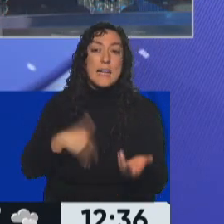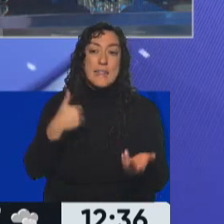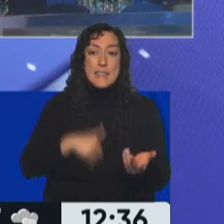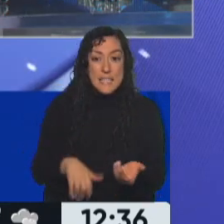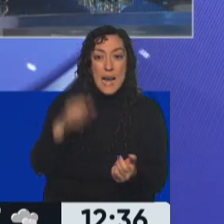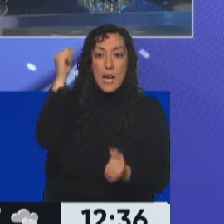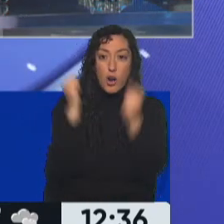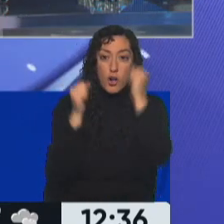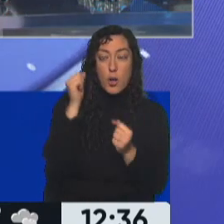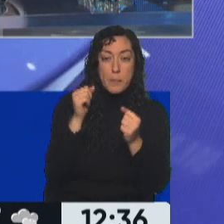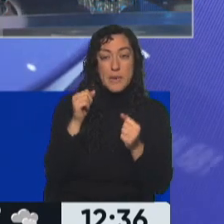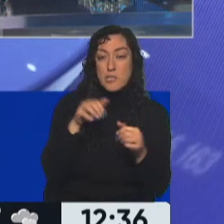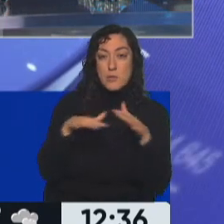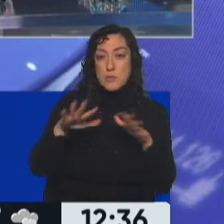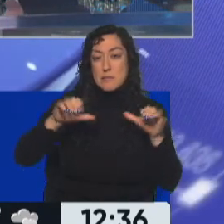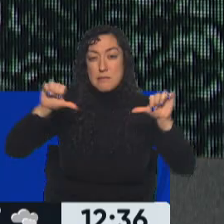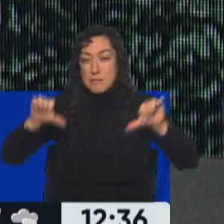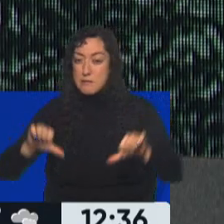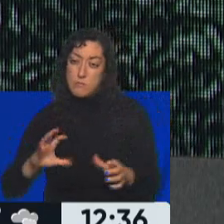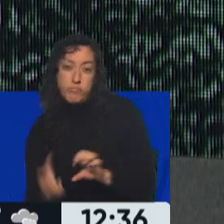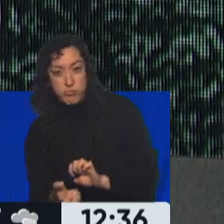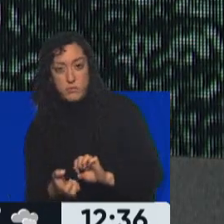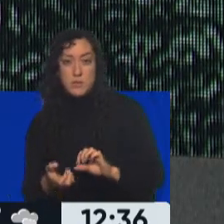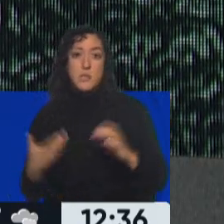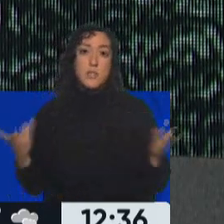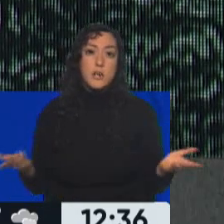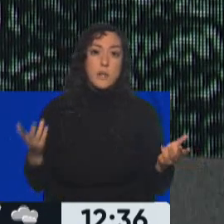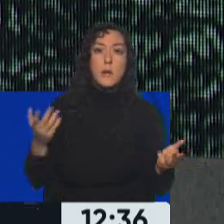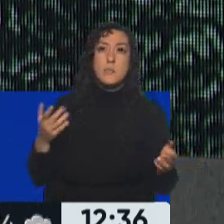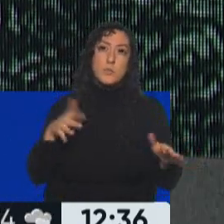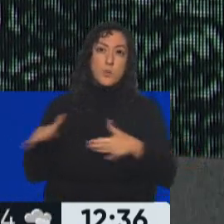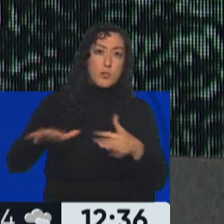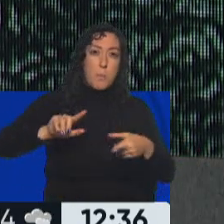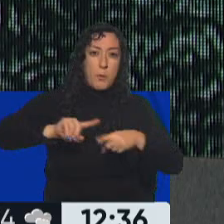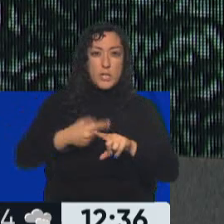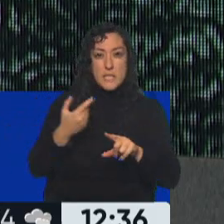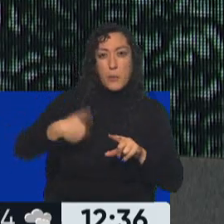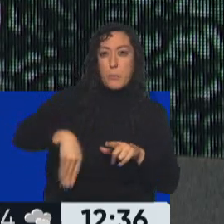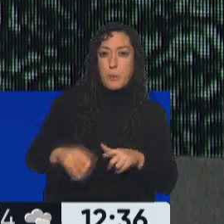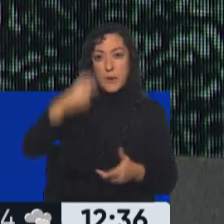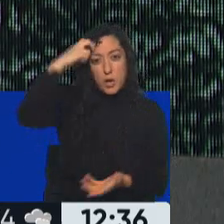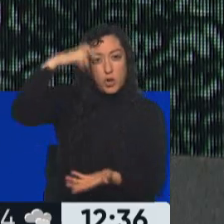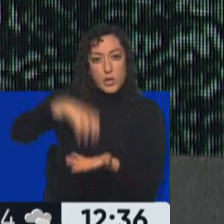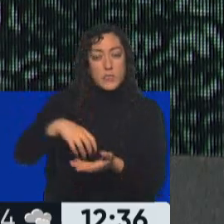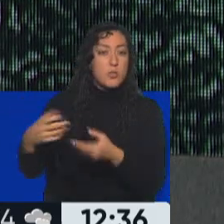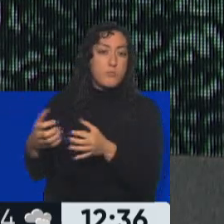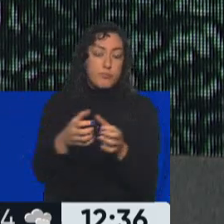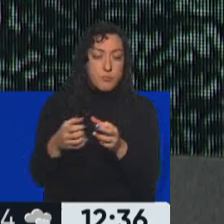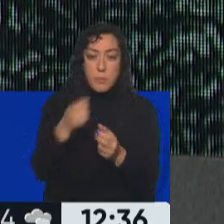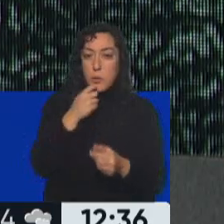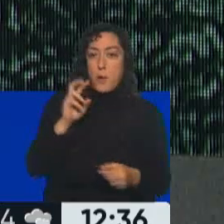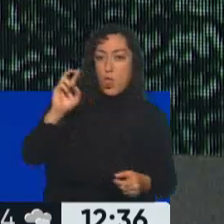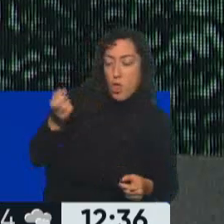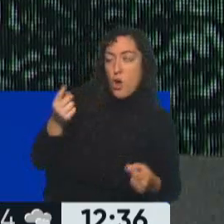que la llevó al colapso. ¿Vos considerás que cambiaría justamente este clima político teniendo en cuenta lo que va a suceder en el Congreso en las próximas horas? Por ejemplo, el tema del